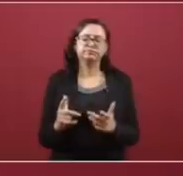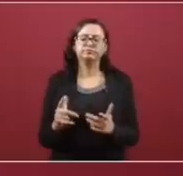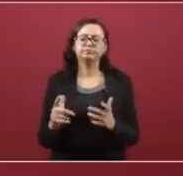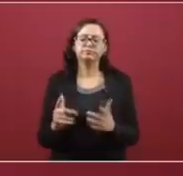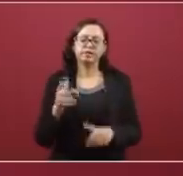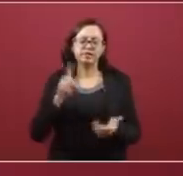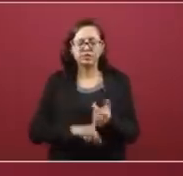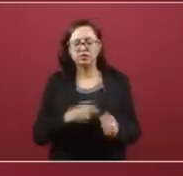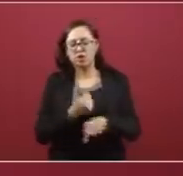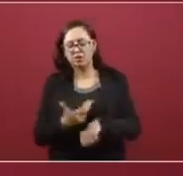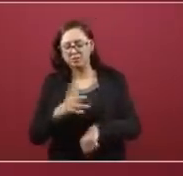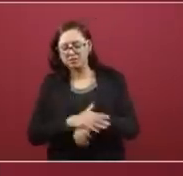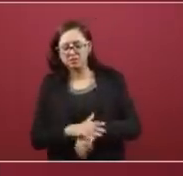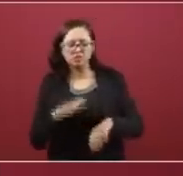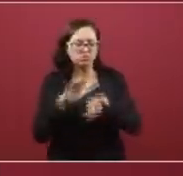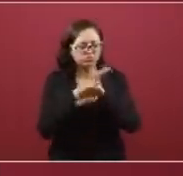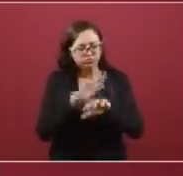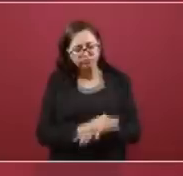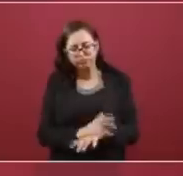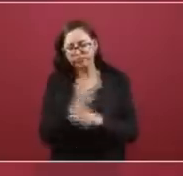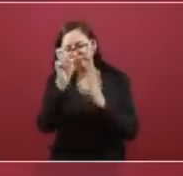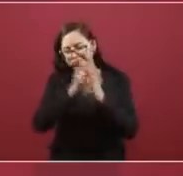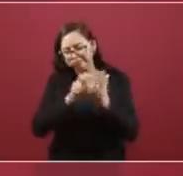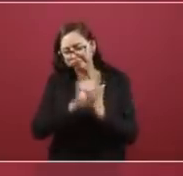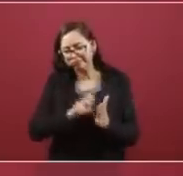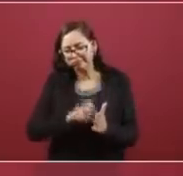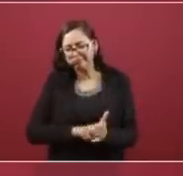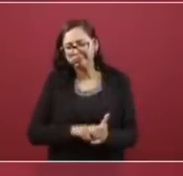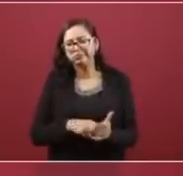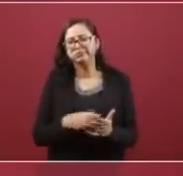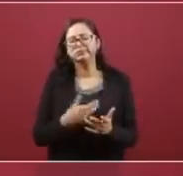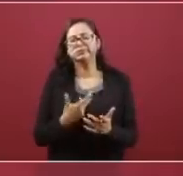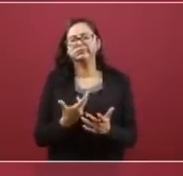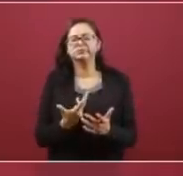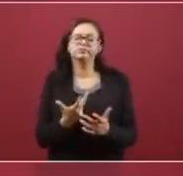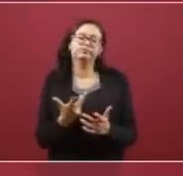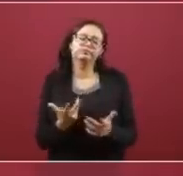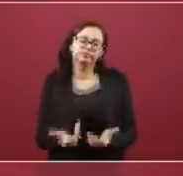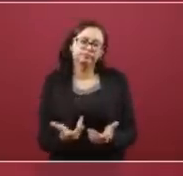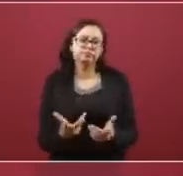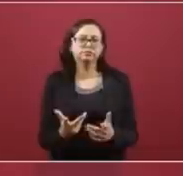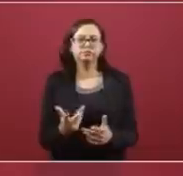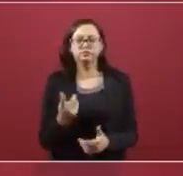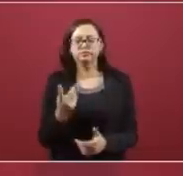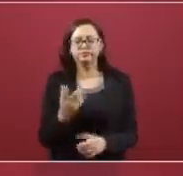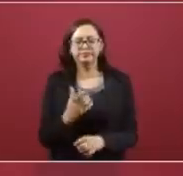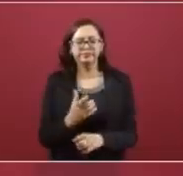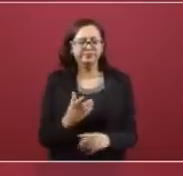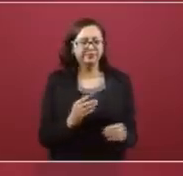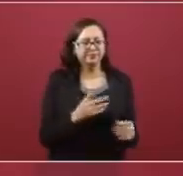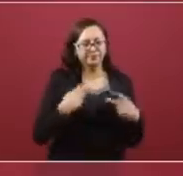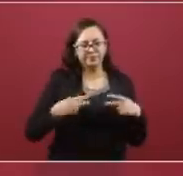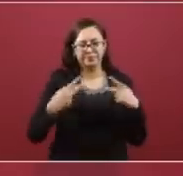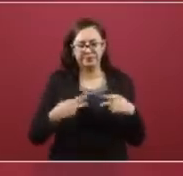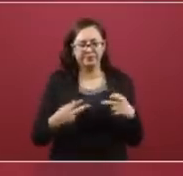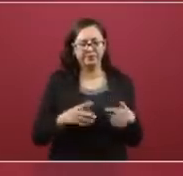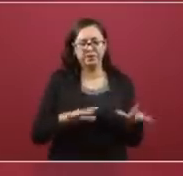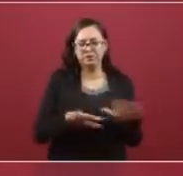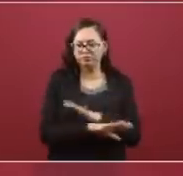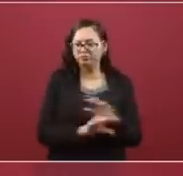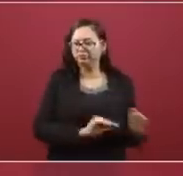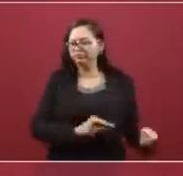administrativas, de traslado de personal,